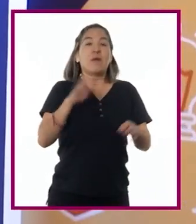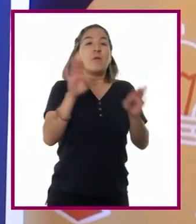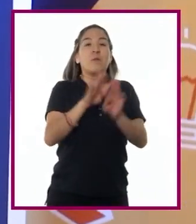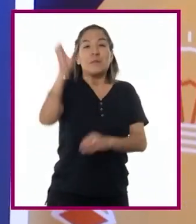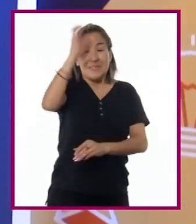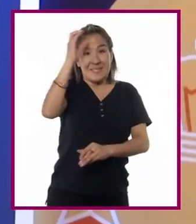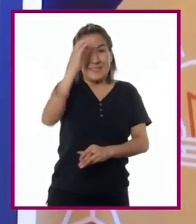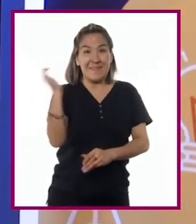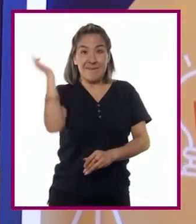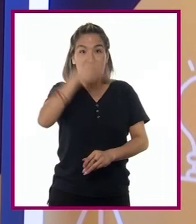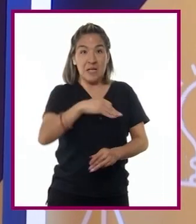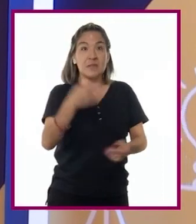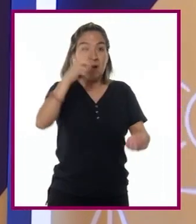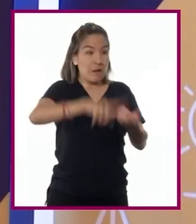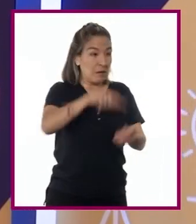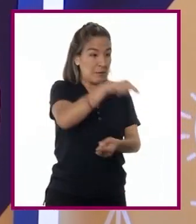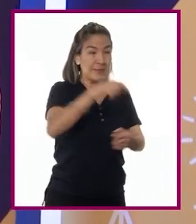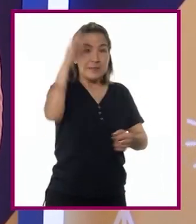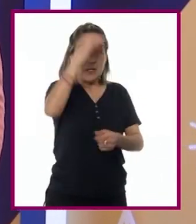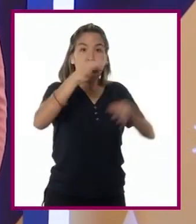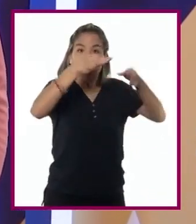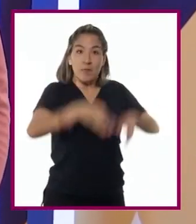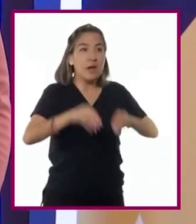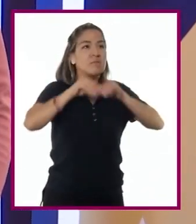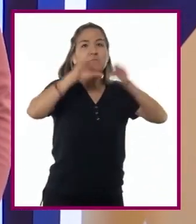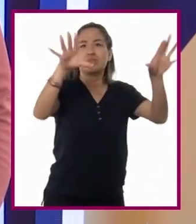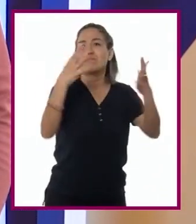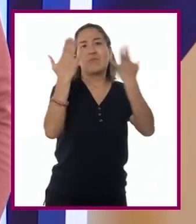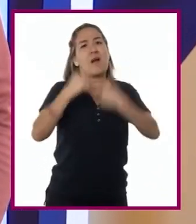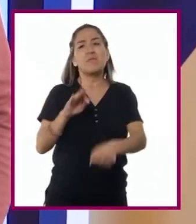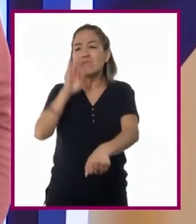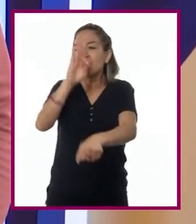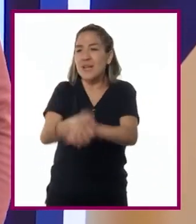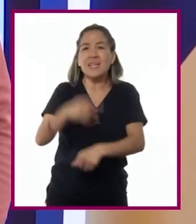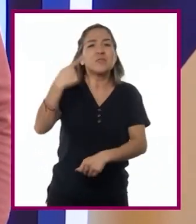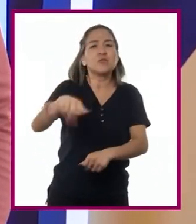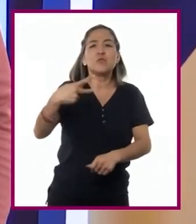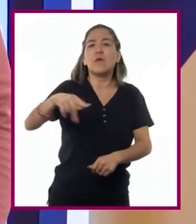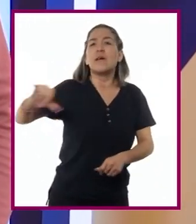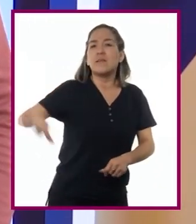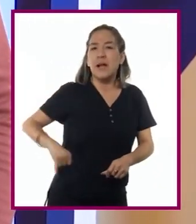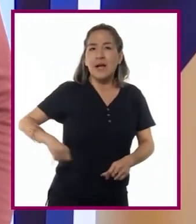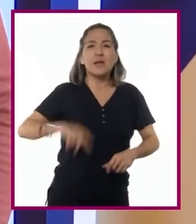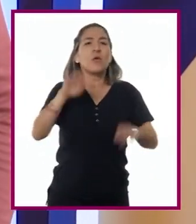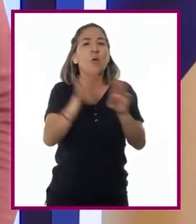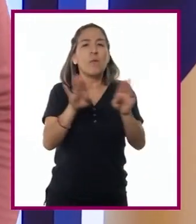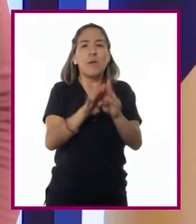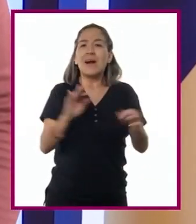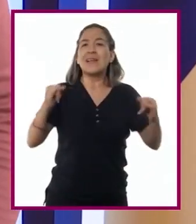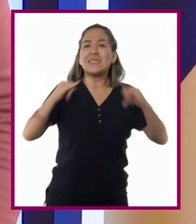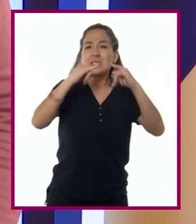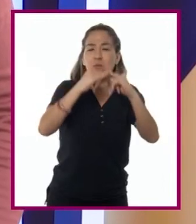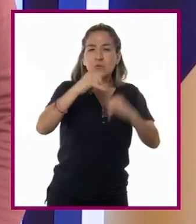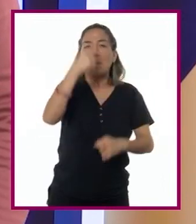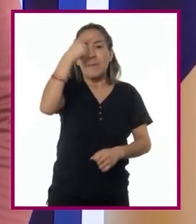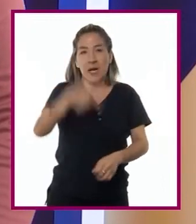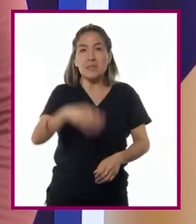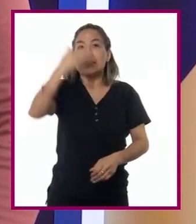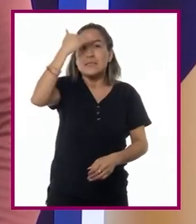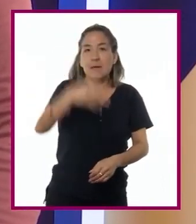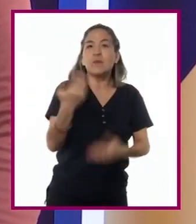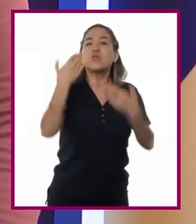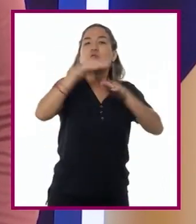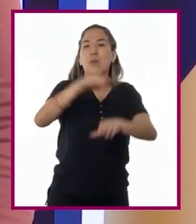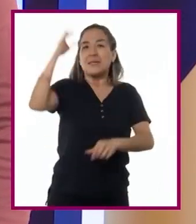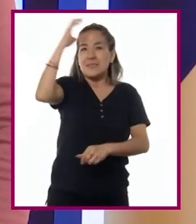científicas oficiales, ni cuentan con respaldo, apoyo e interés de las instituciones que promueven el saber